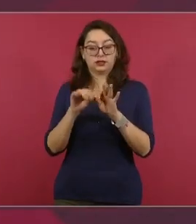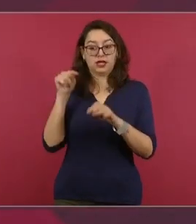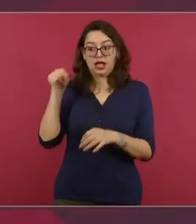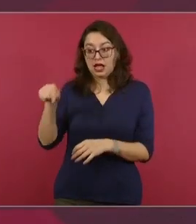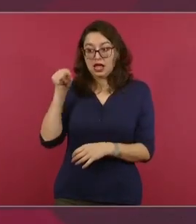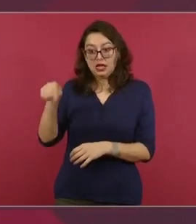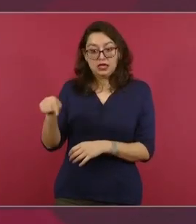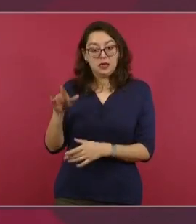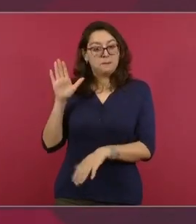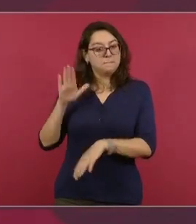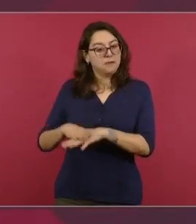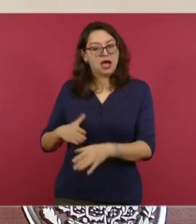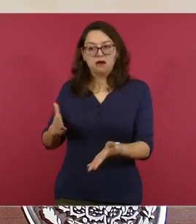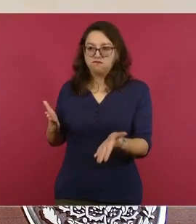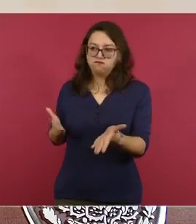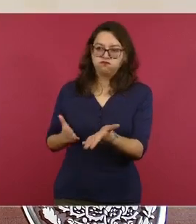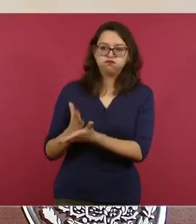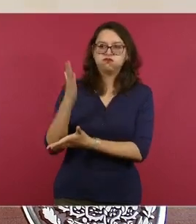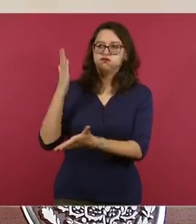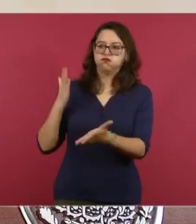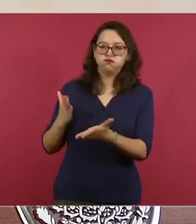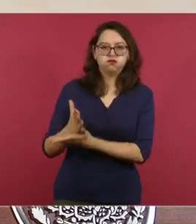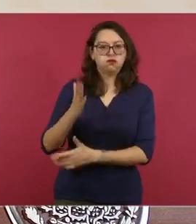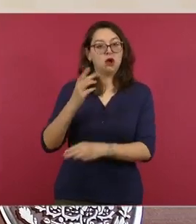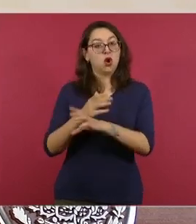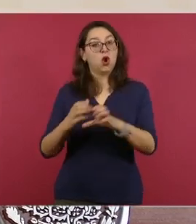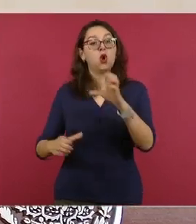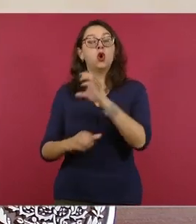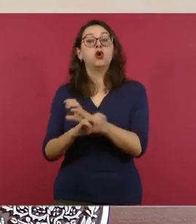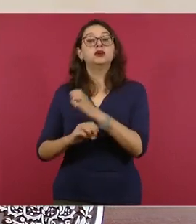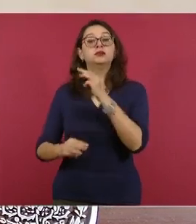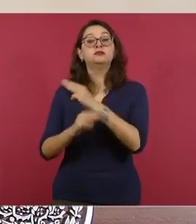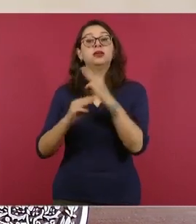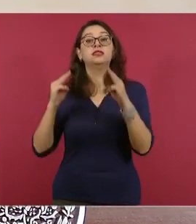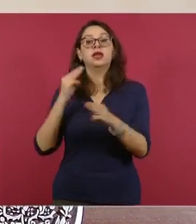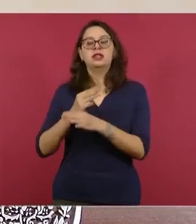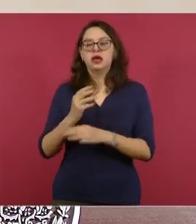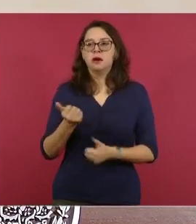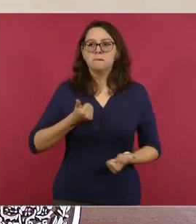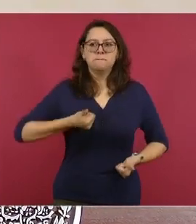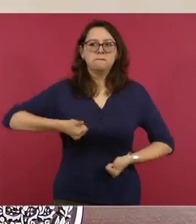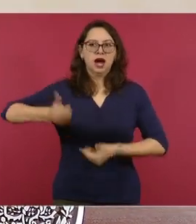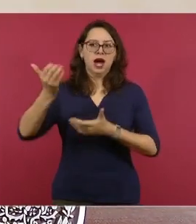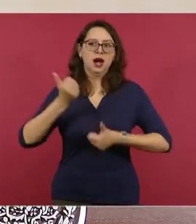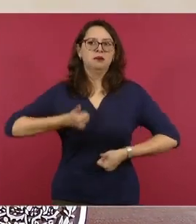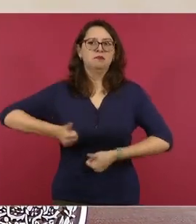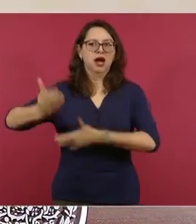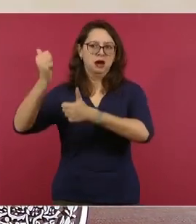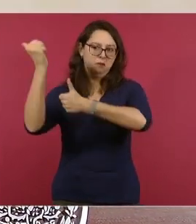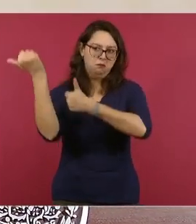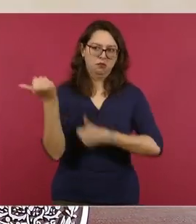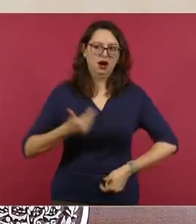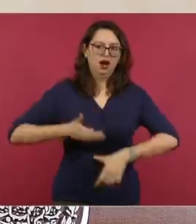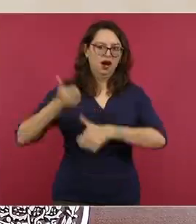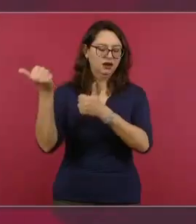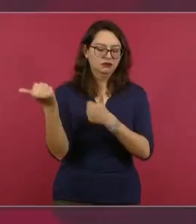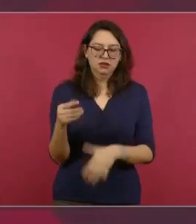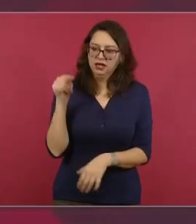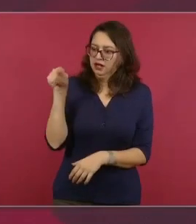donde más mercancías entran al país o salen del país.